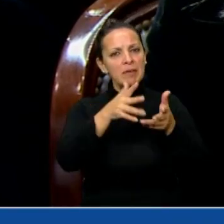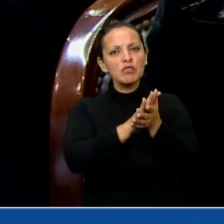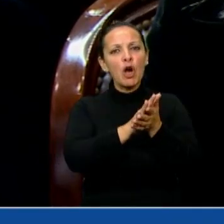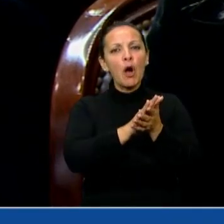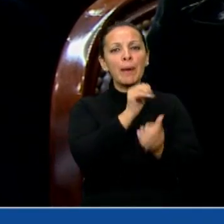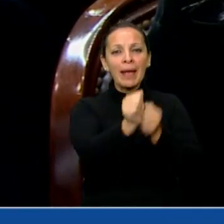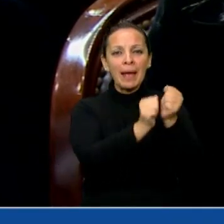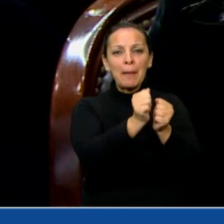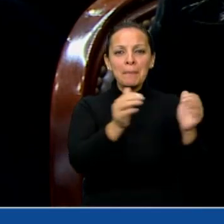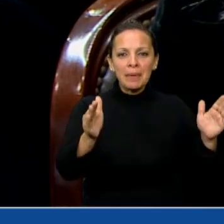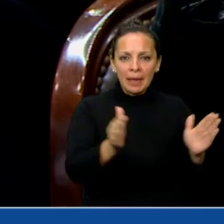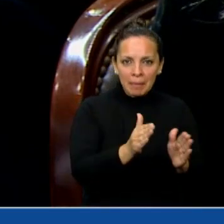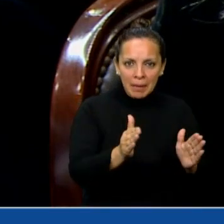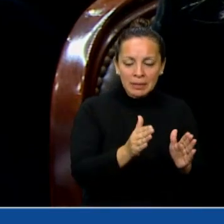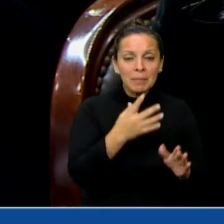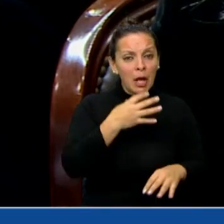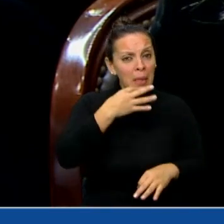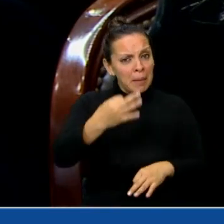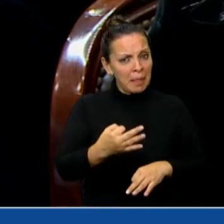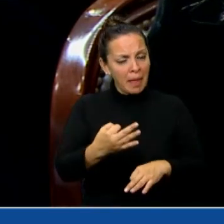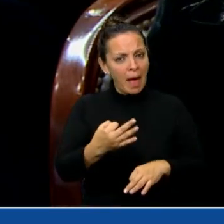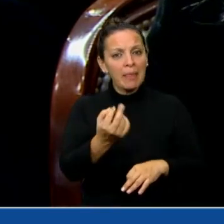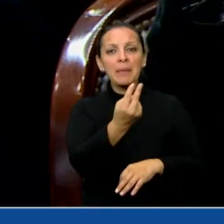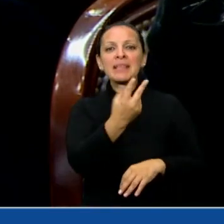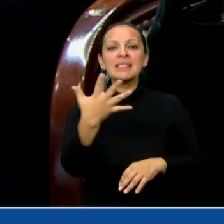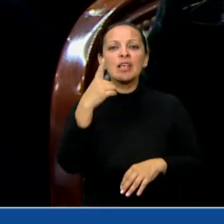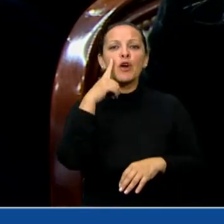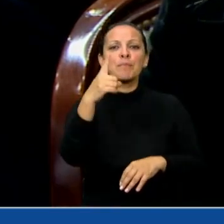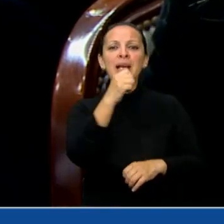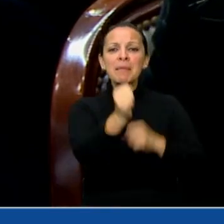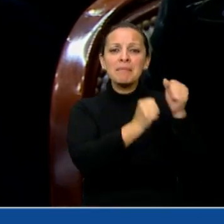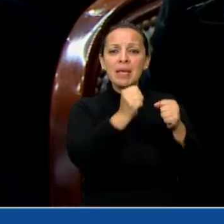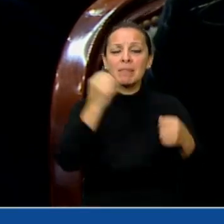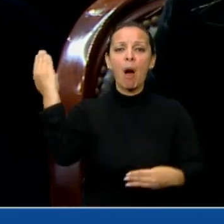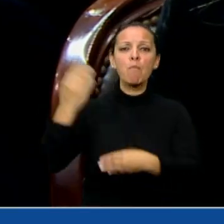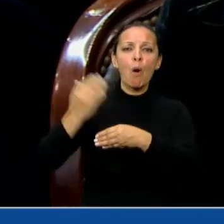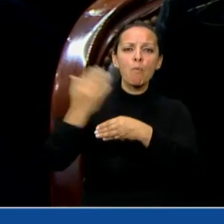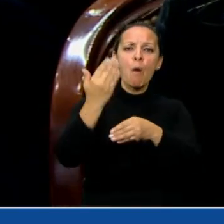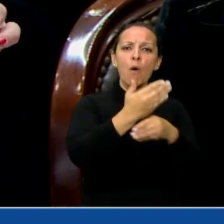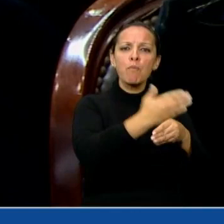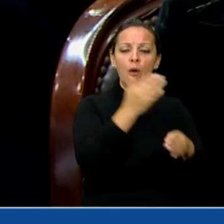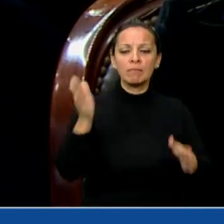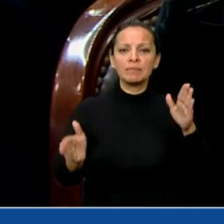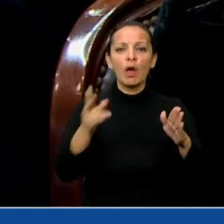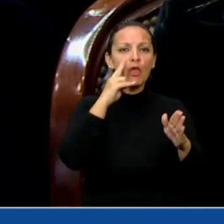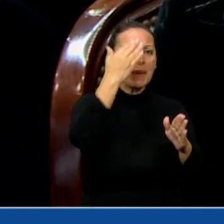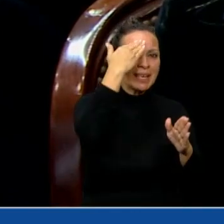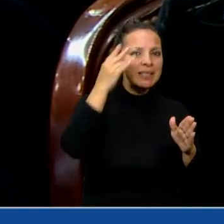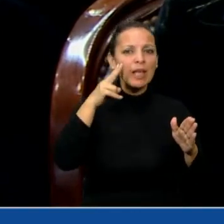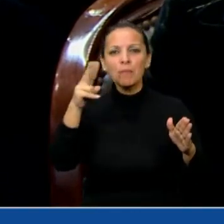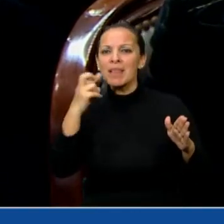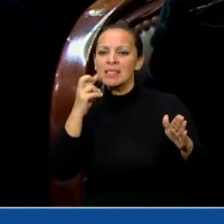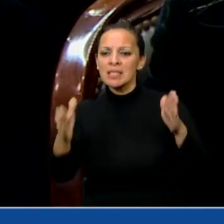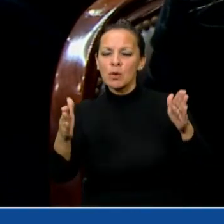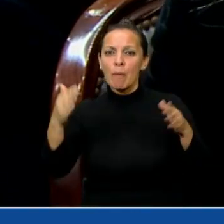ánimo de ofender, fueron 25.000 pymes las que se cerraron durante los años 2015 al